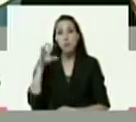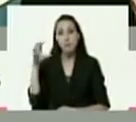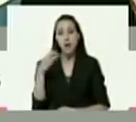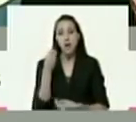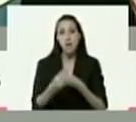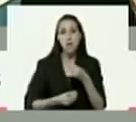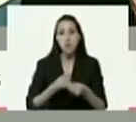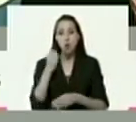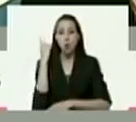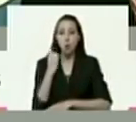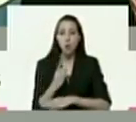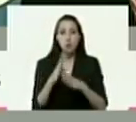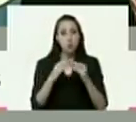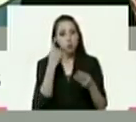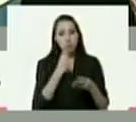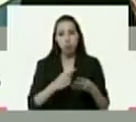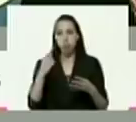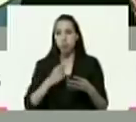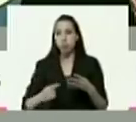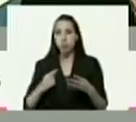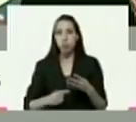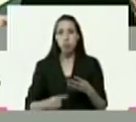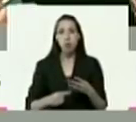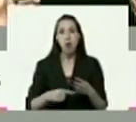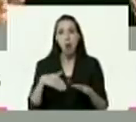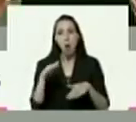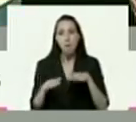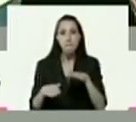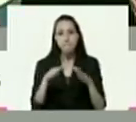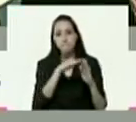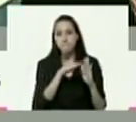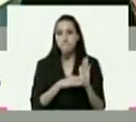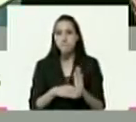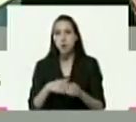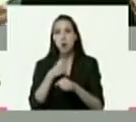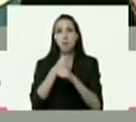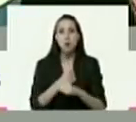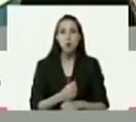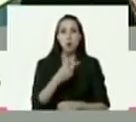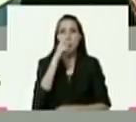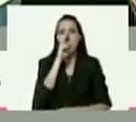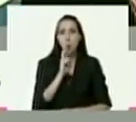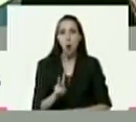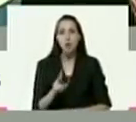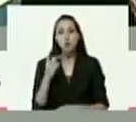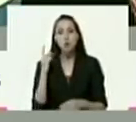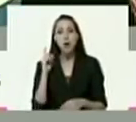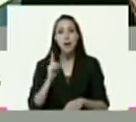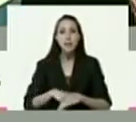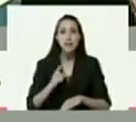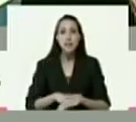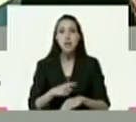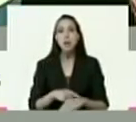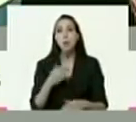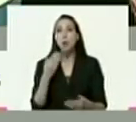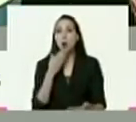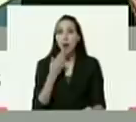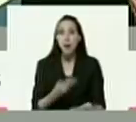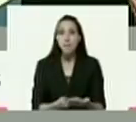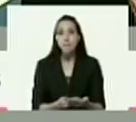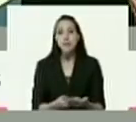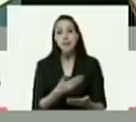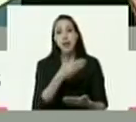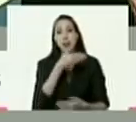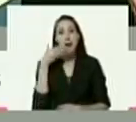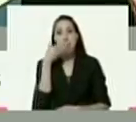los requisitos, con todos los pasos, y esperó 2 años pacientemente el tiempo que le pide la carta a